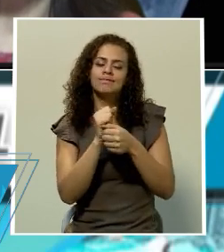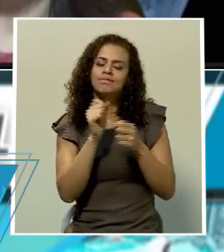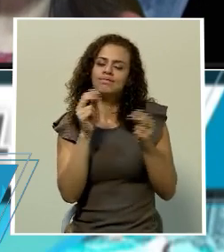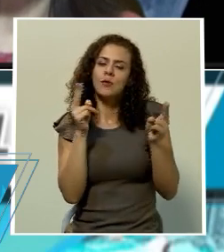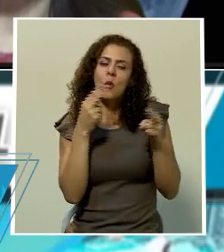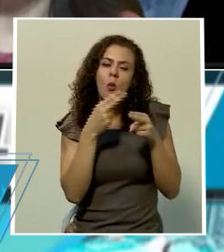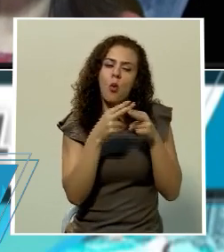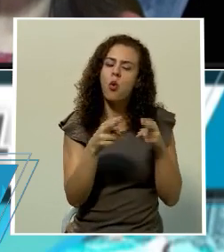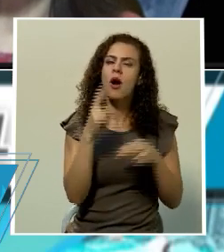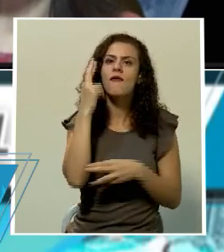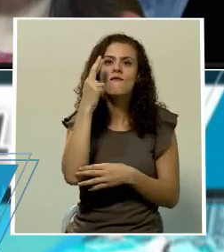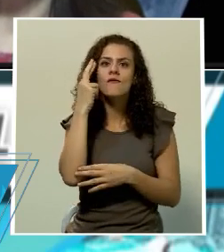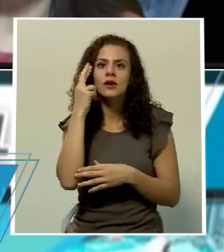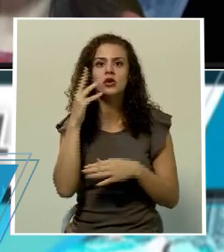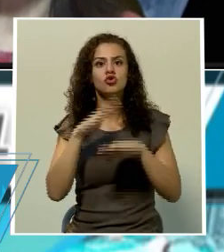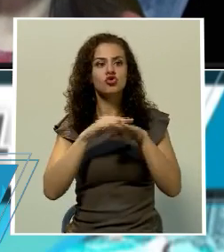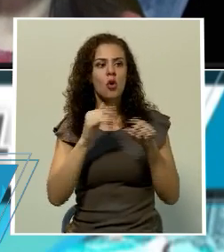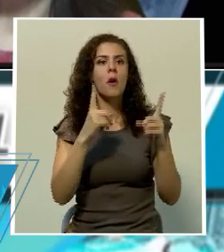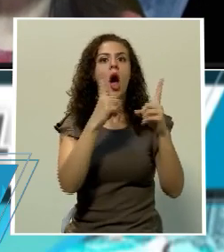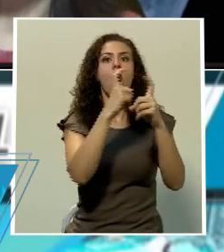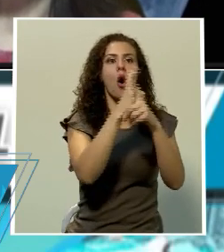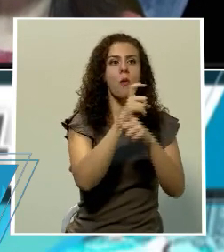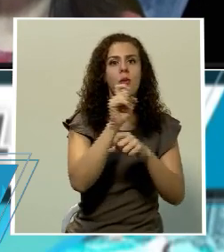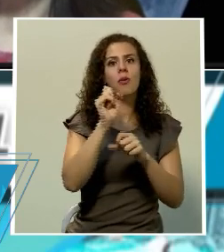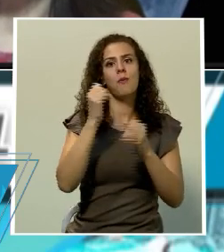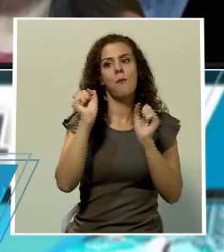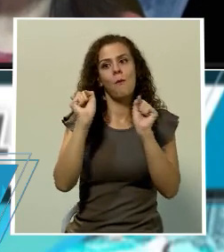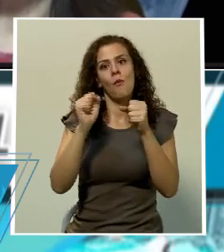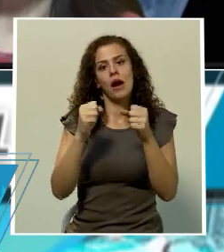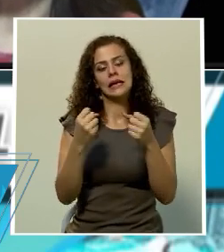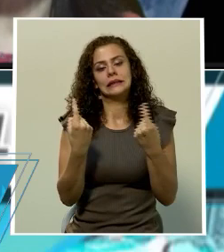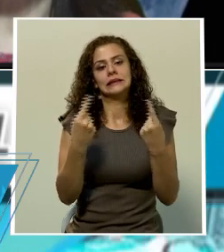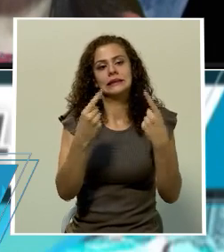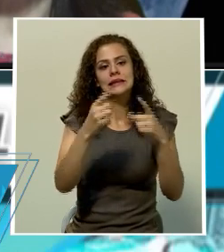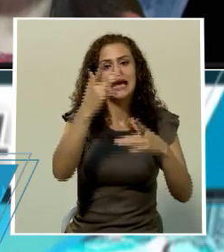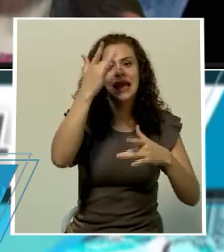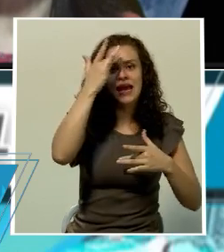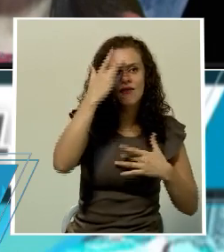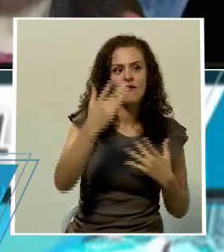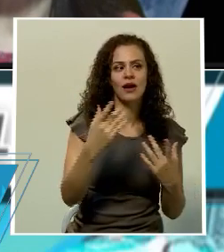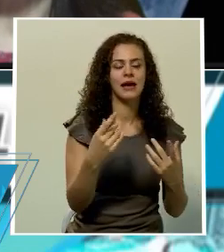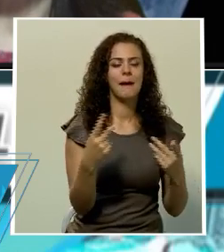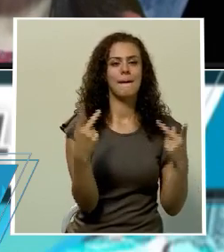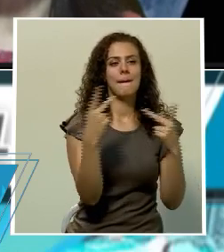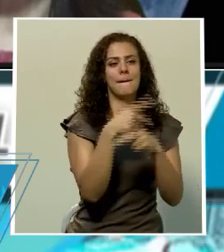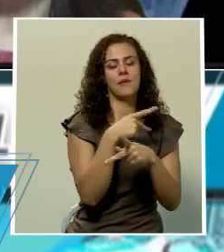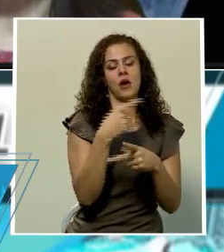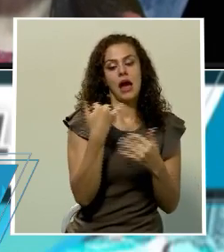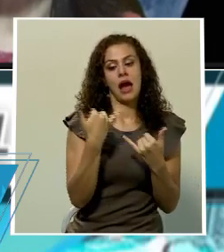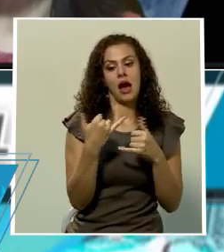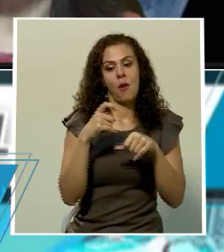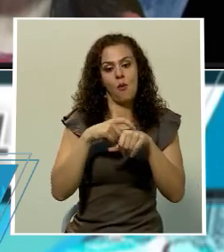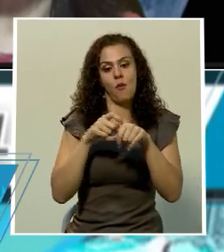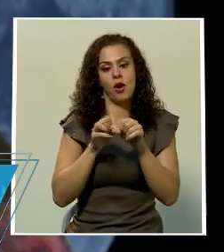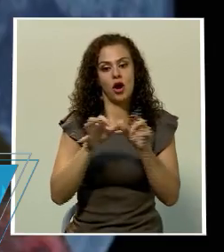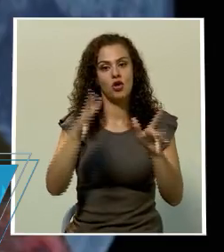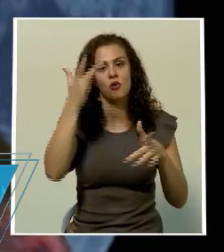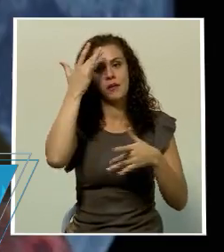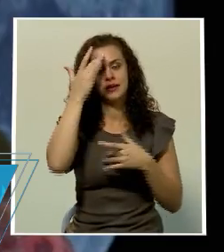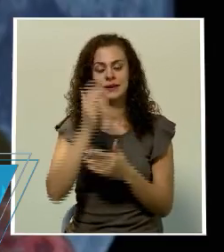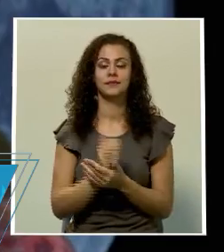reflexión sobre lo complicado que puede ser enfermarse y agravarse en este momento de la